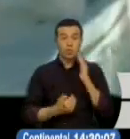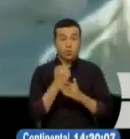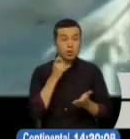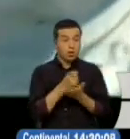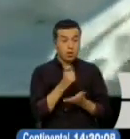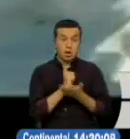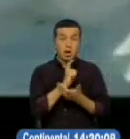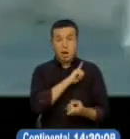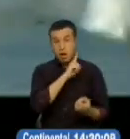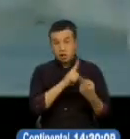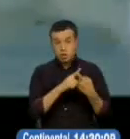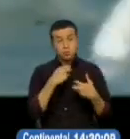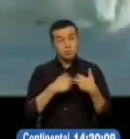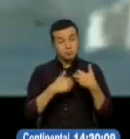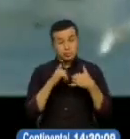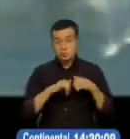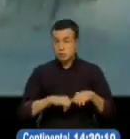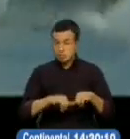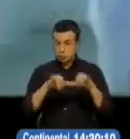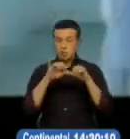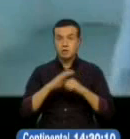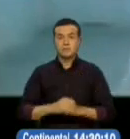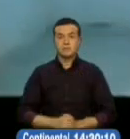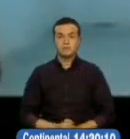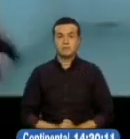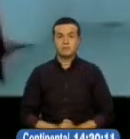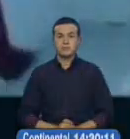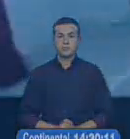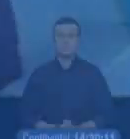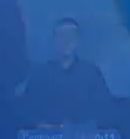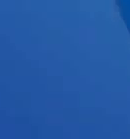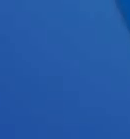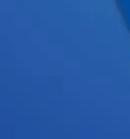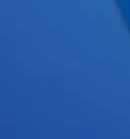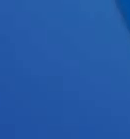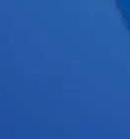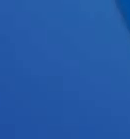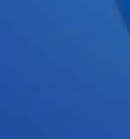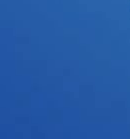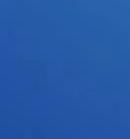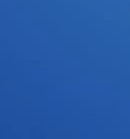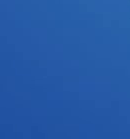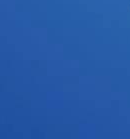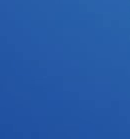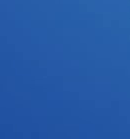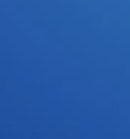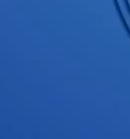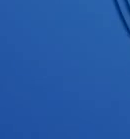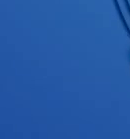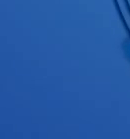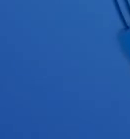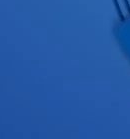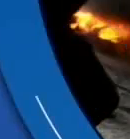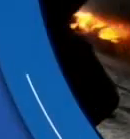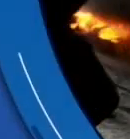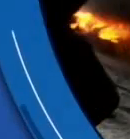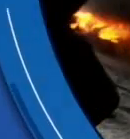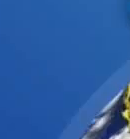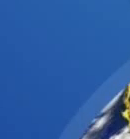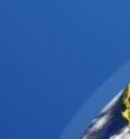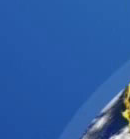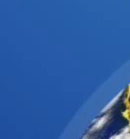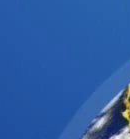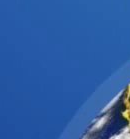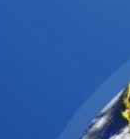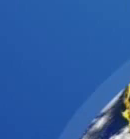que dura hasta hoy. Rodrigo Gálvez, Ecuador TV.